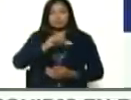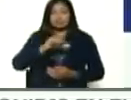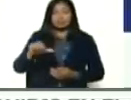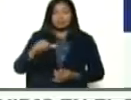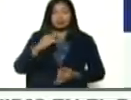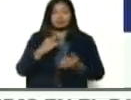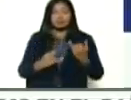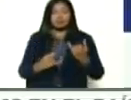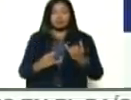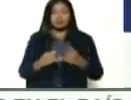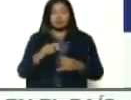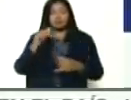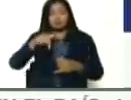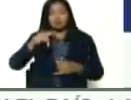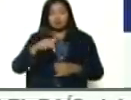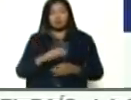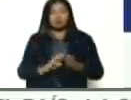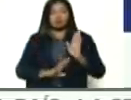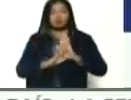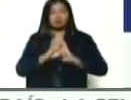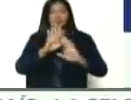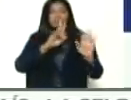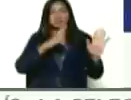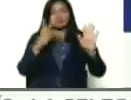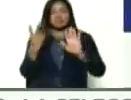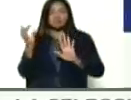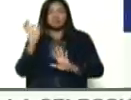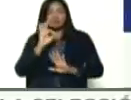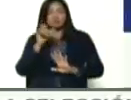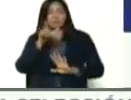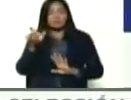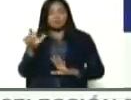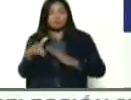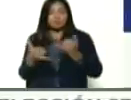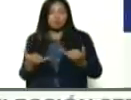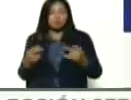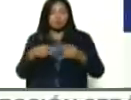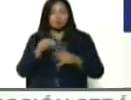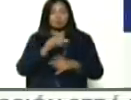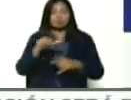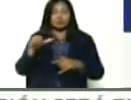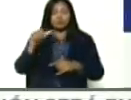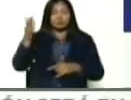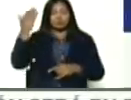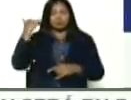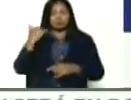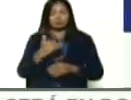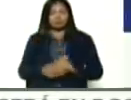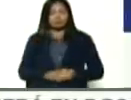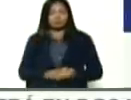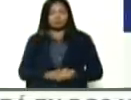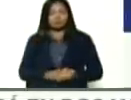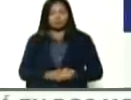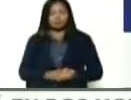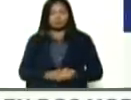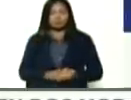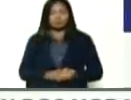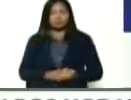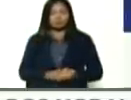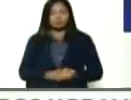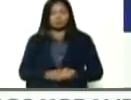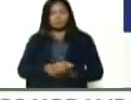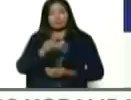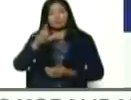hoy un incremento del 17 por ciento de casos en relación a la semana anterior la tasa actual de